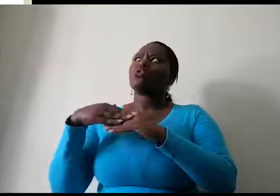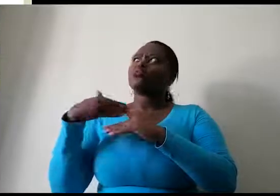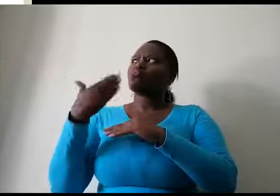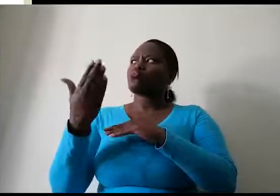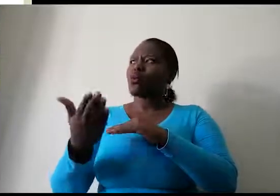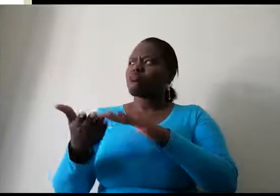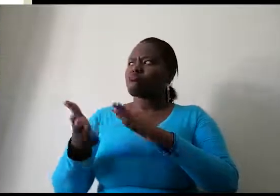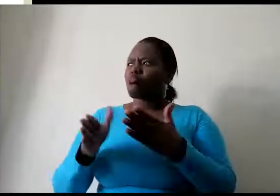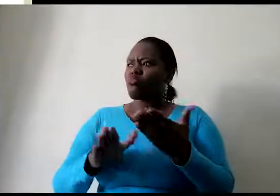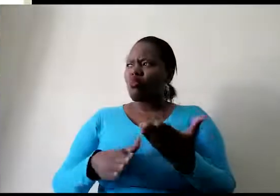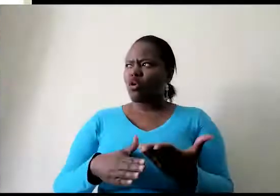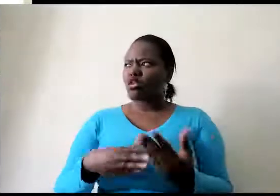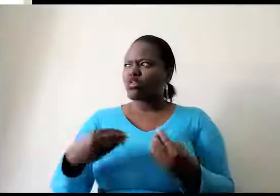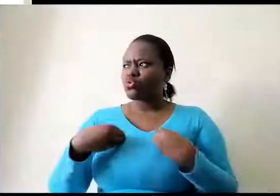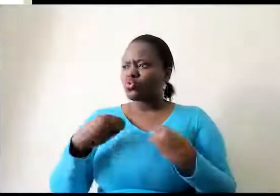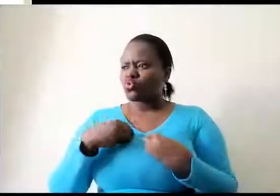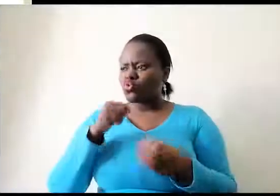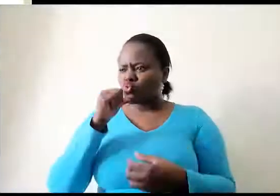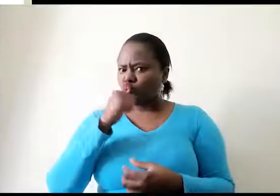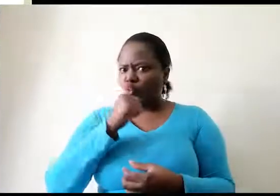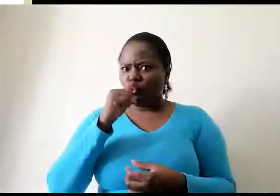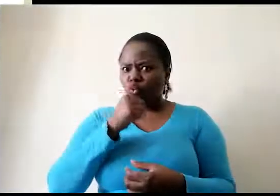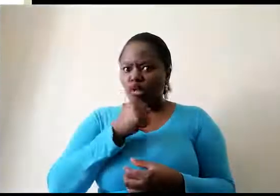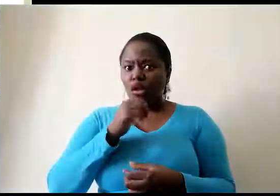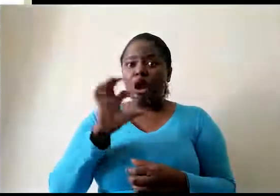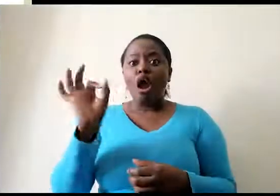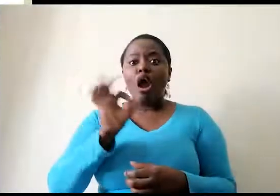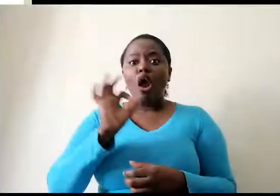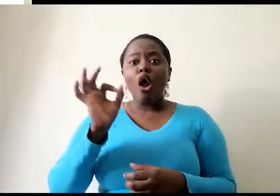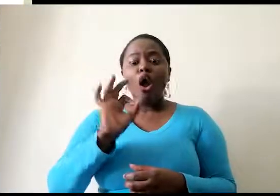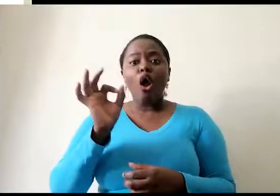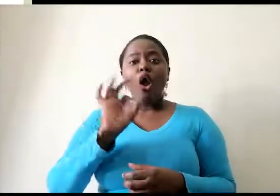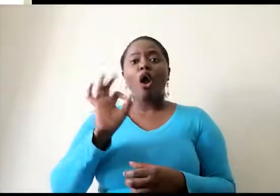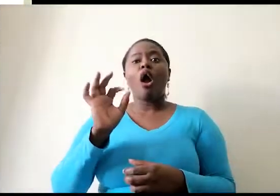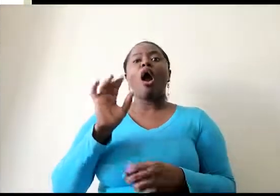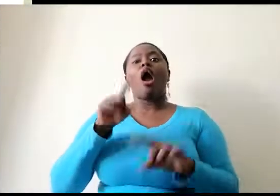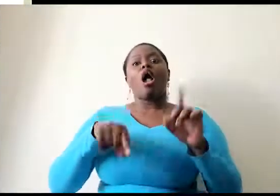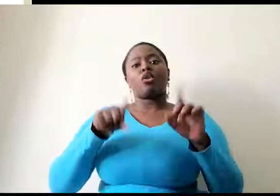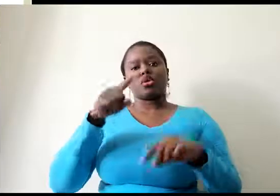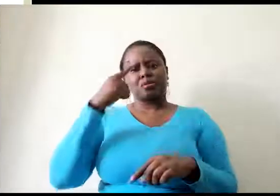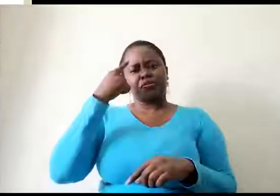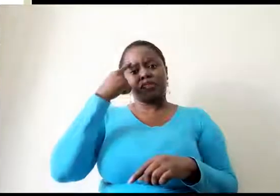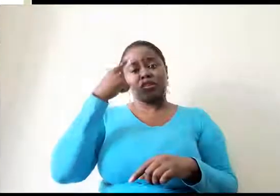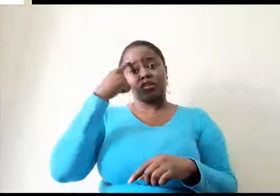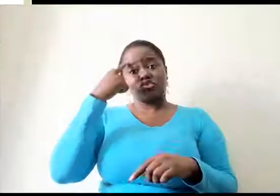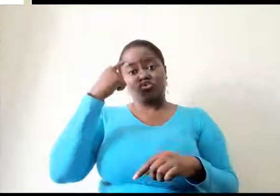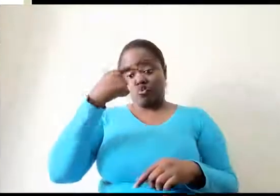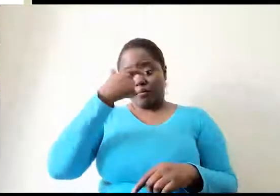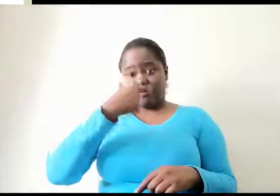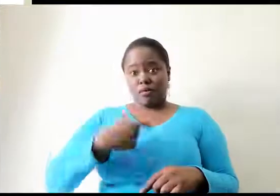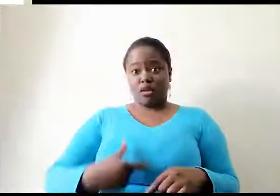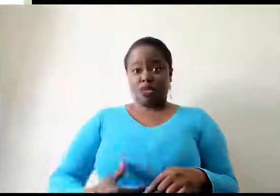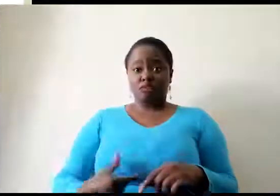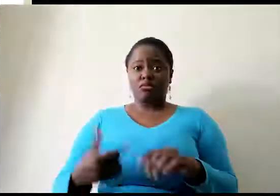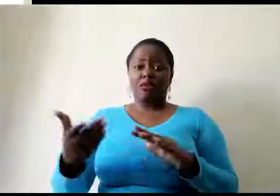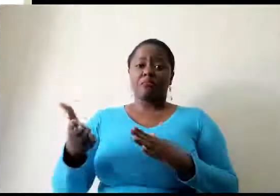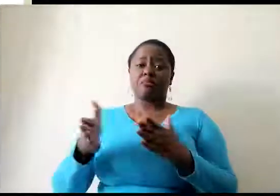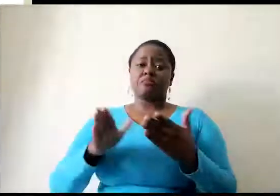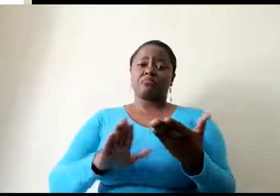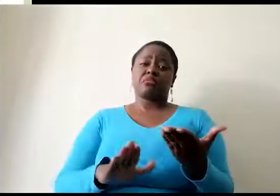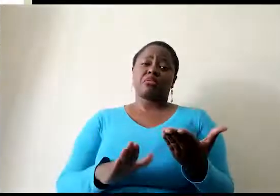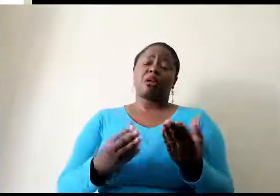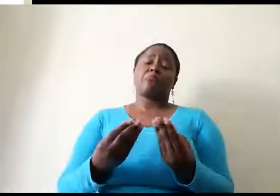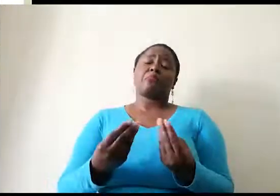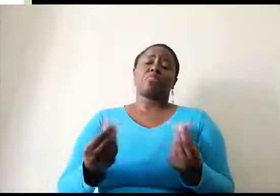existen cosas terribles después de la muerte, o es fruto de la consideración de que yo, como individuo,